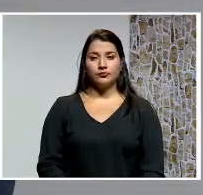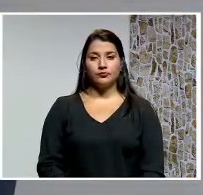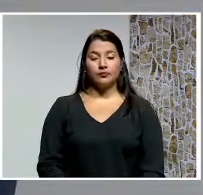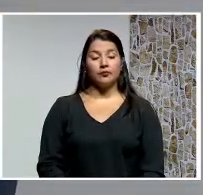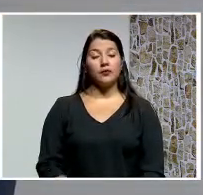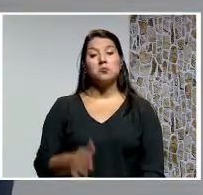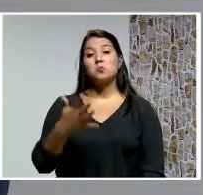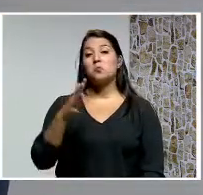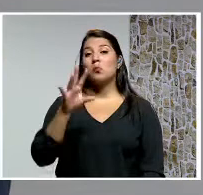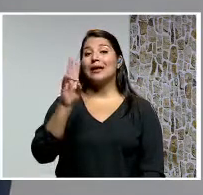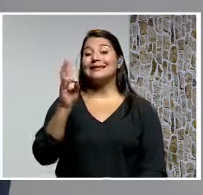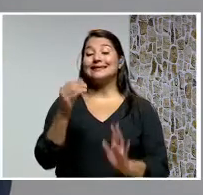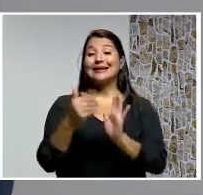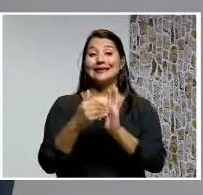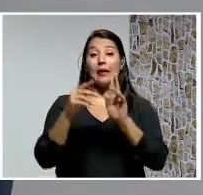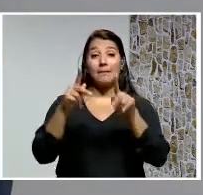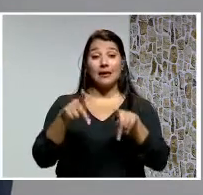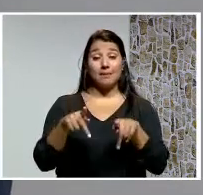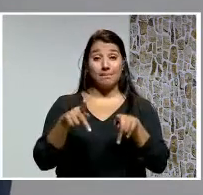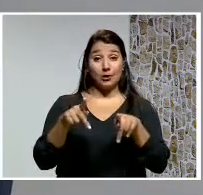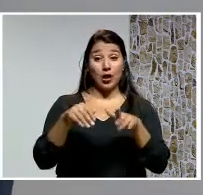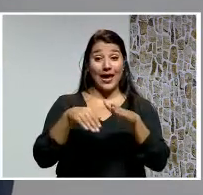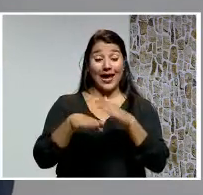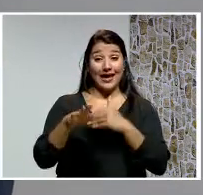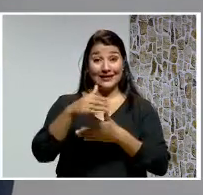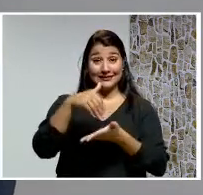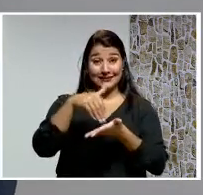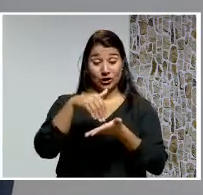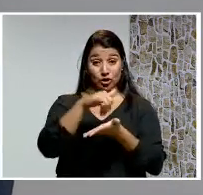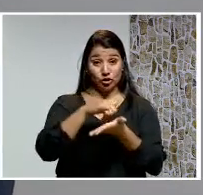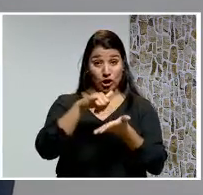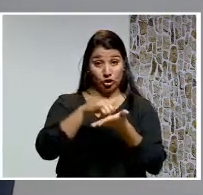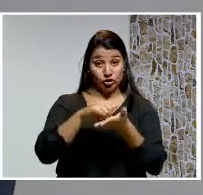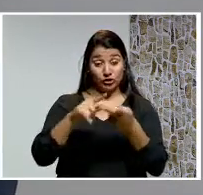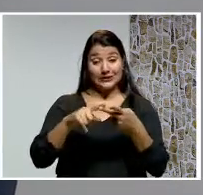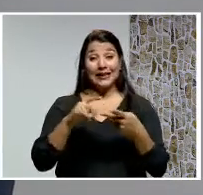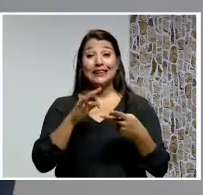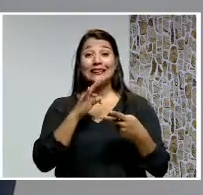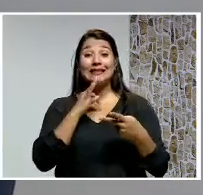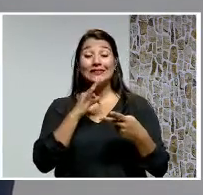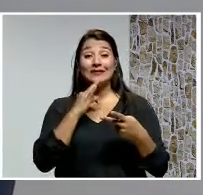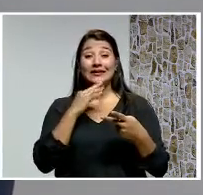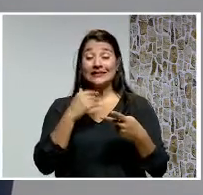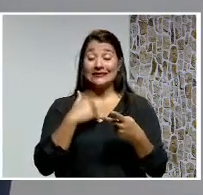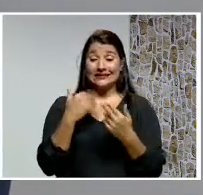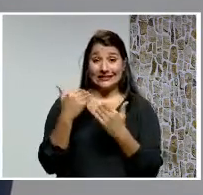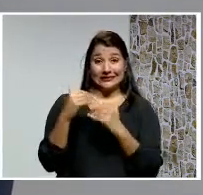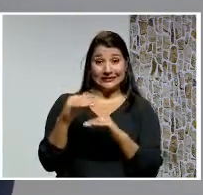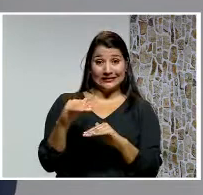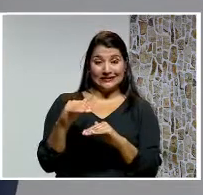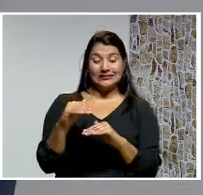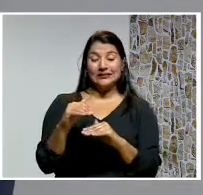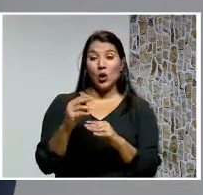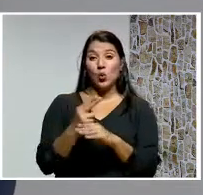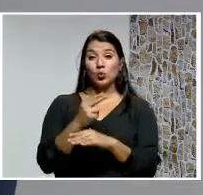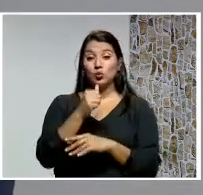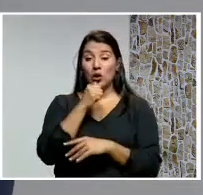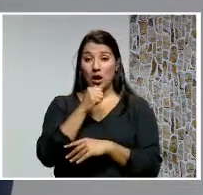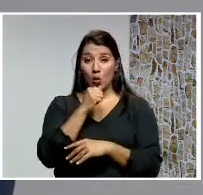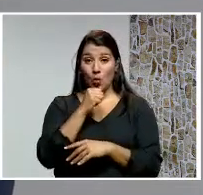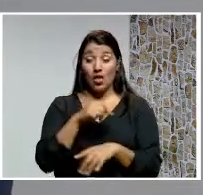Y unas 70 mil personas del Cantón Central de San José y de Tibás tienen racionamiento de agua.